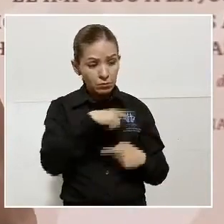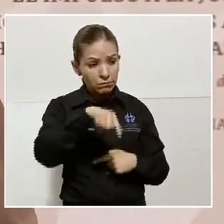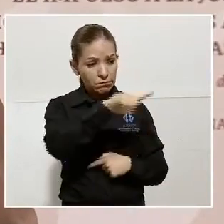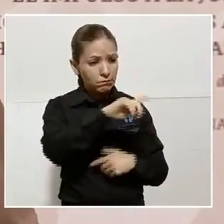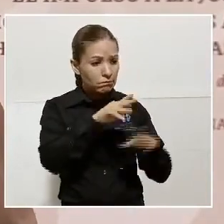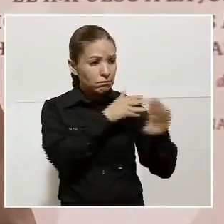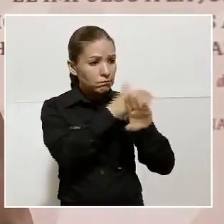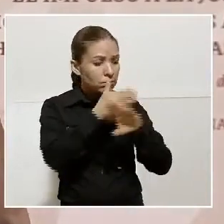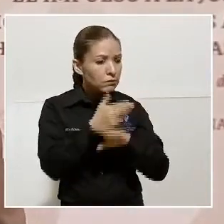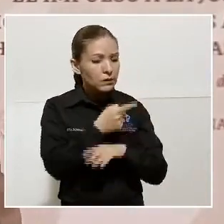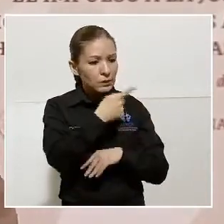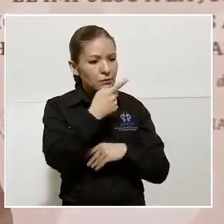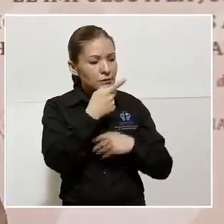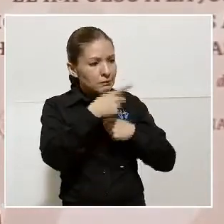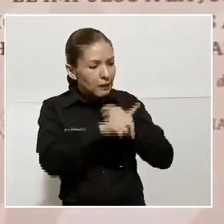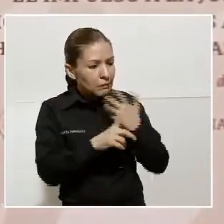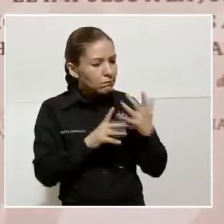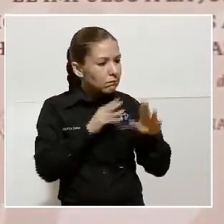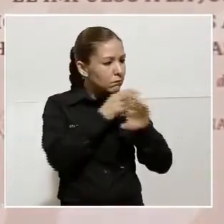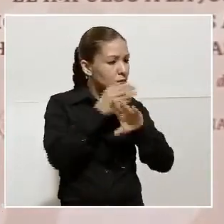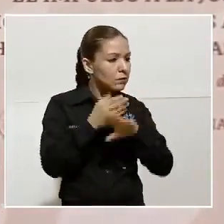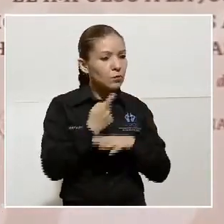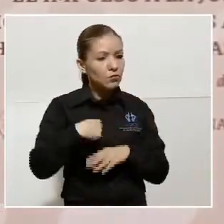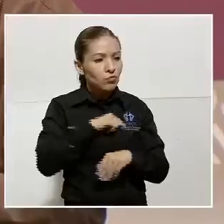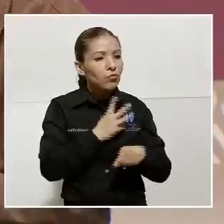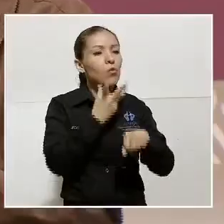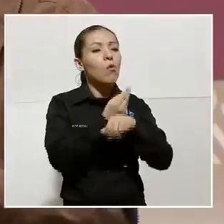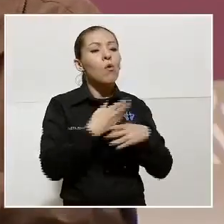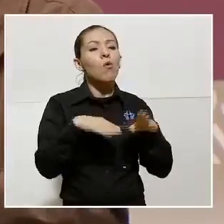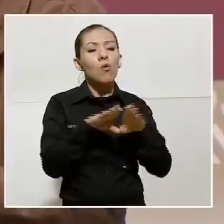y la reparación de los daños hechos.